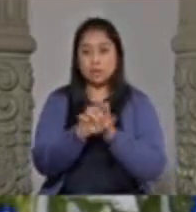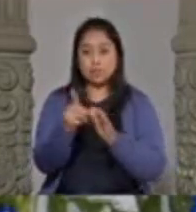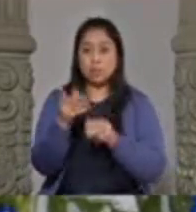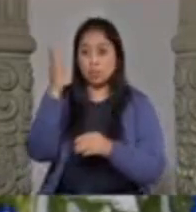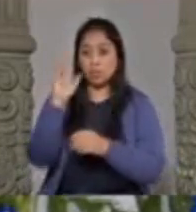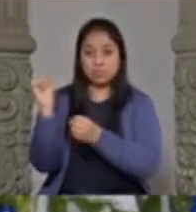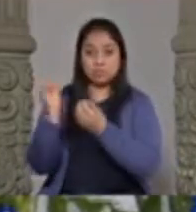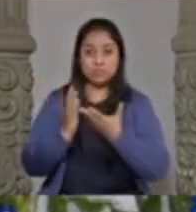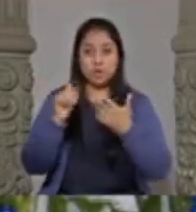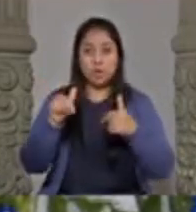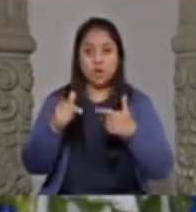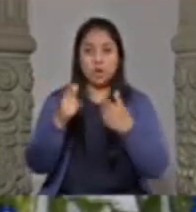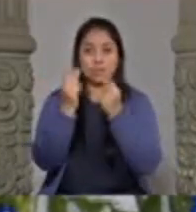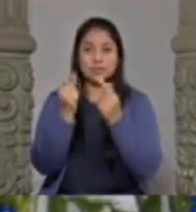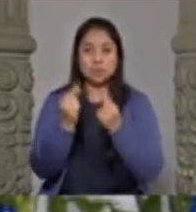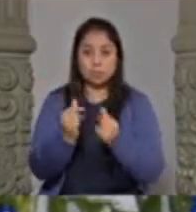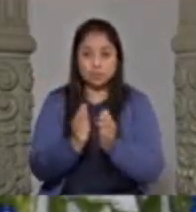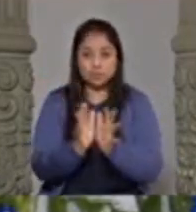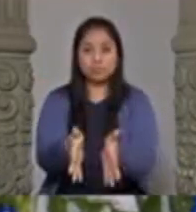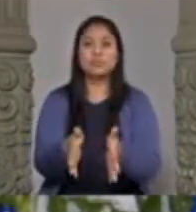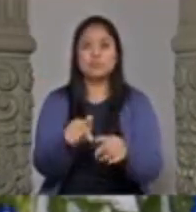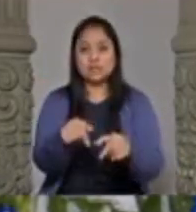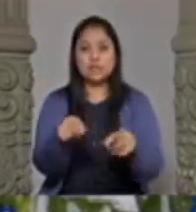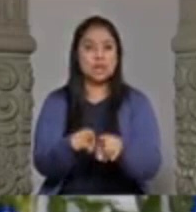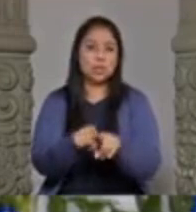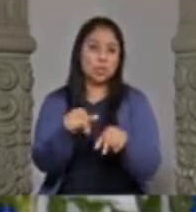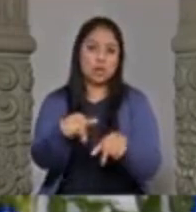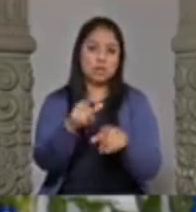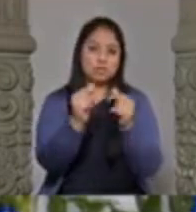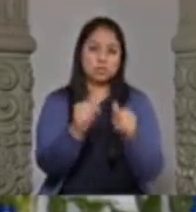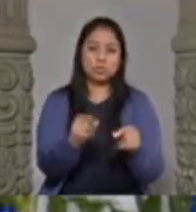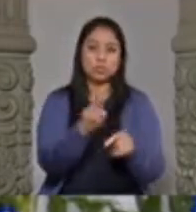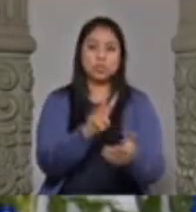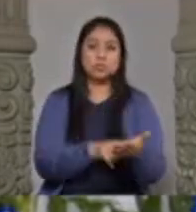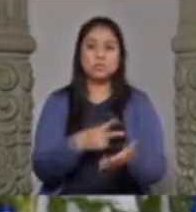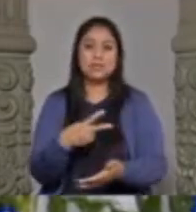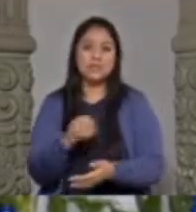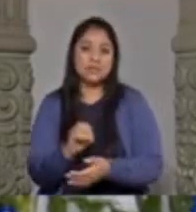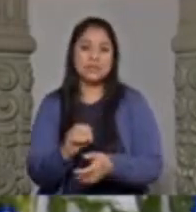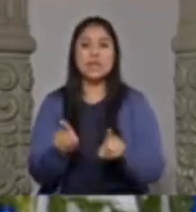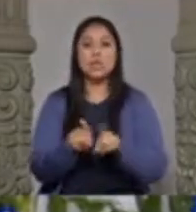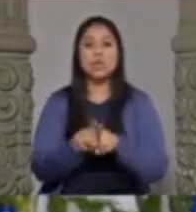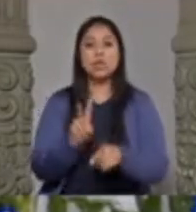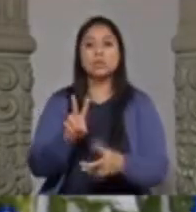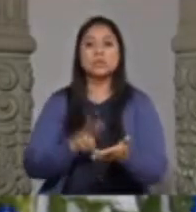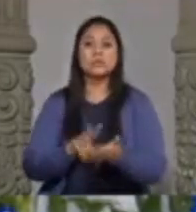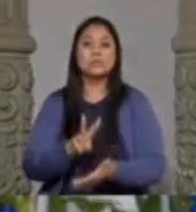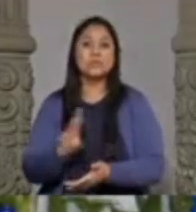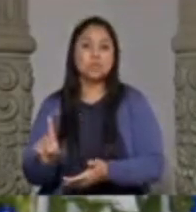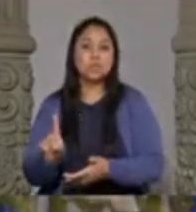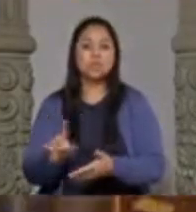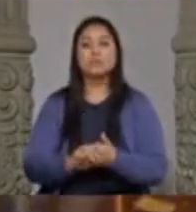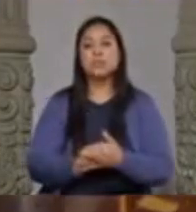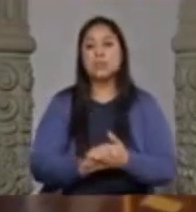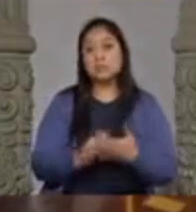haya permitido que se haya quedado el presupuesto de este año vigente, porque quitamos la duda de que se